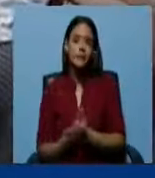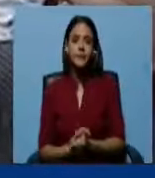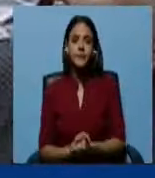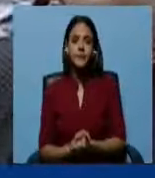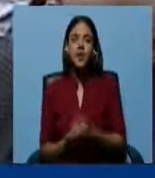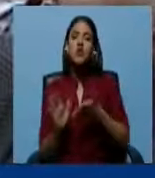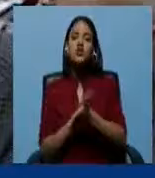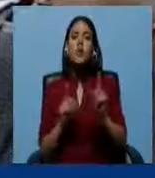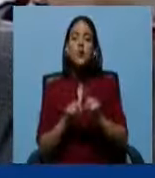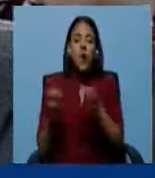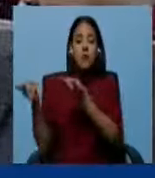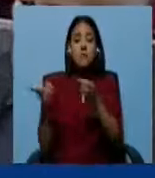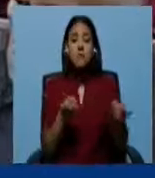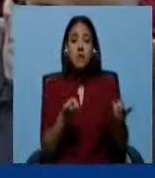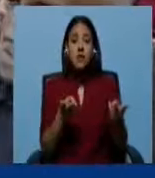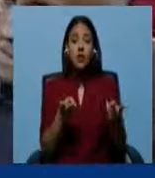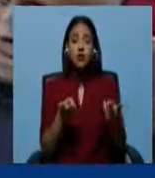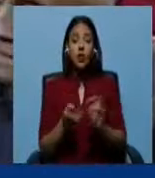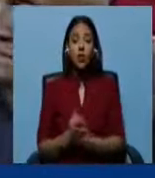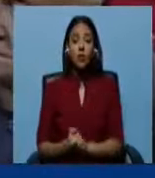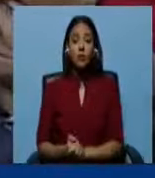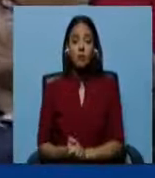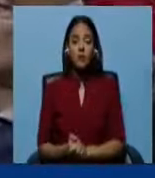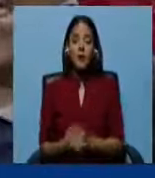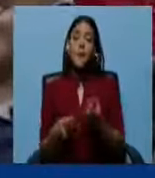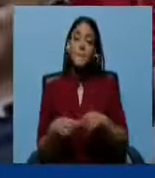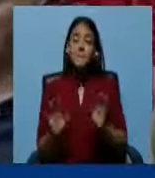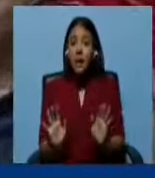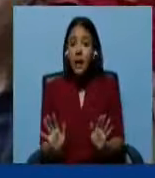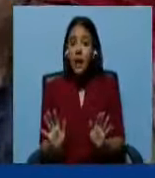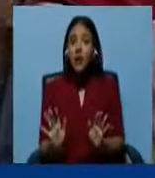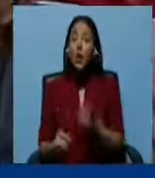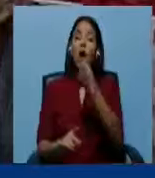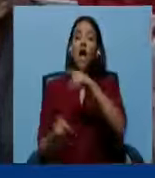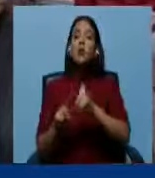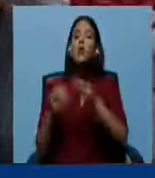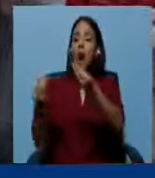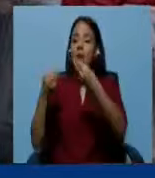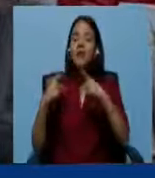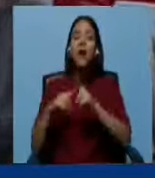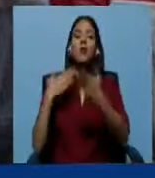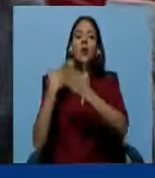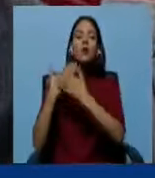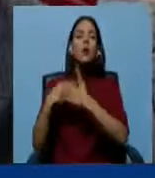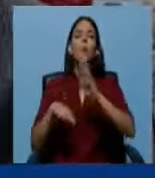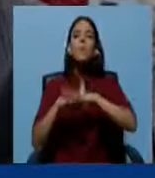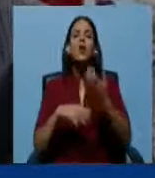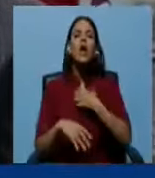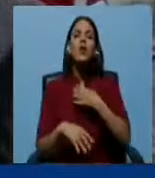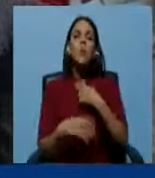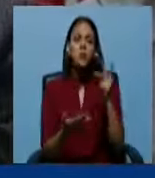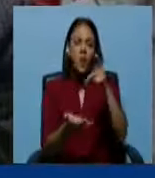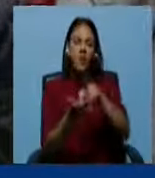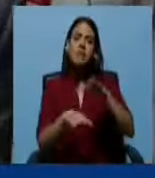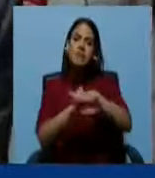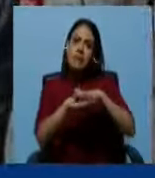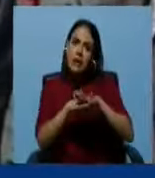la invitación, pero que mandan todas sus